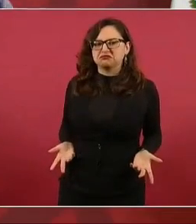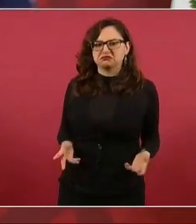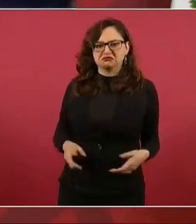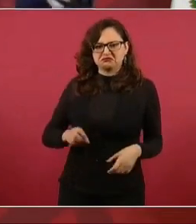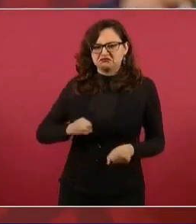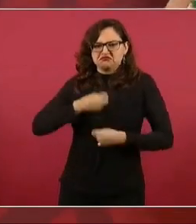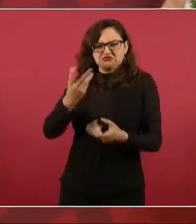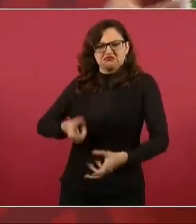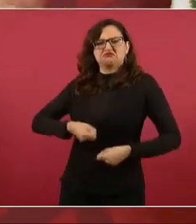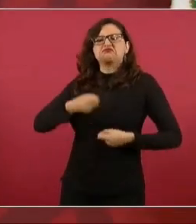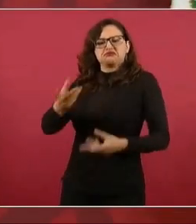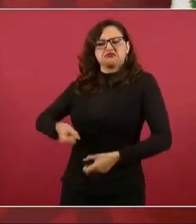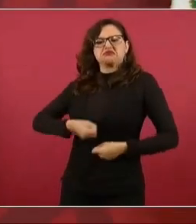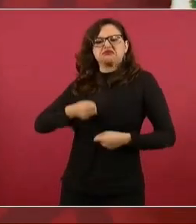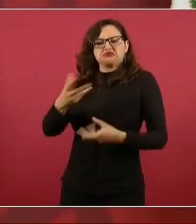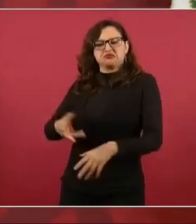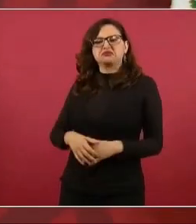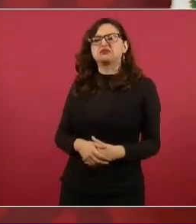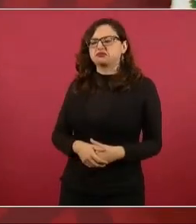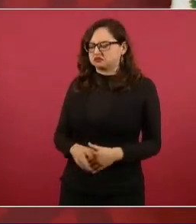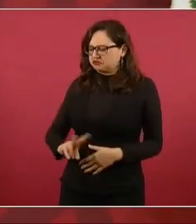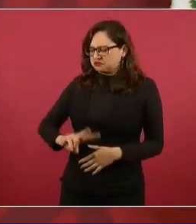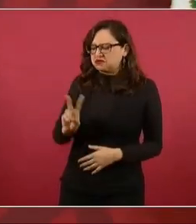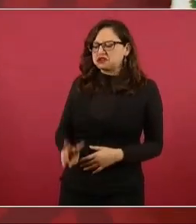no se guarda nada, el otro